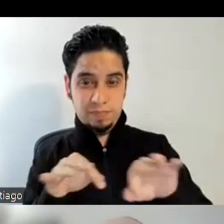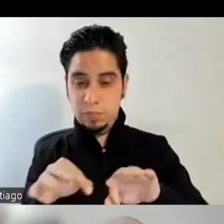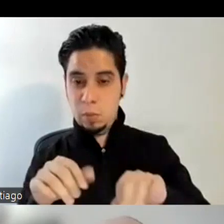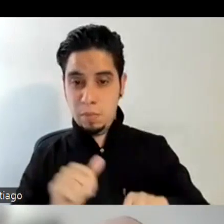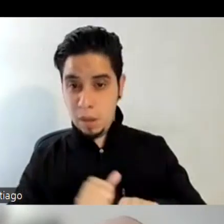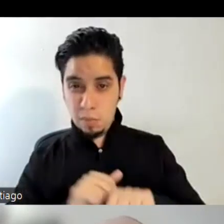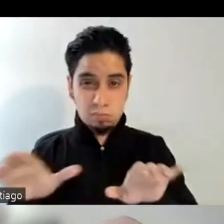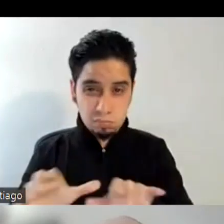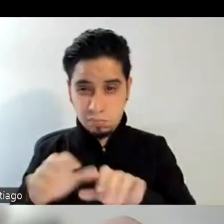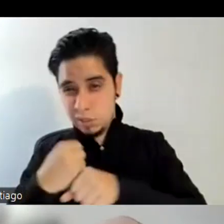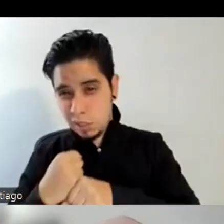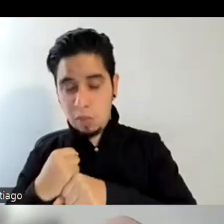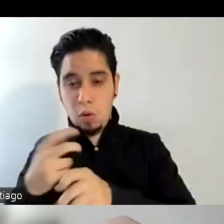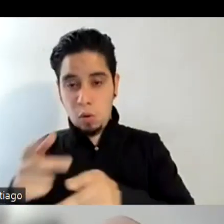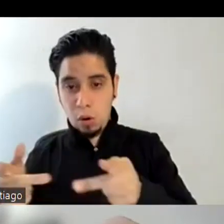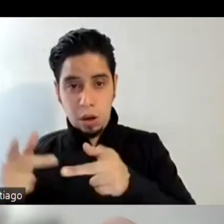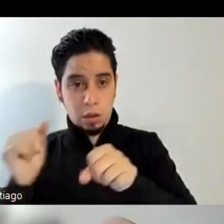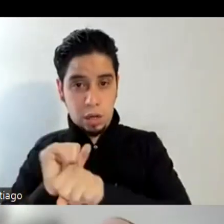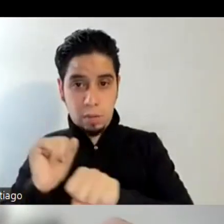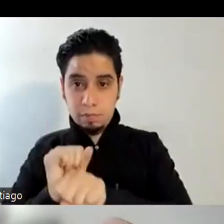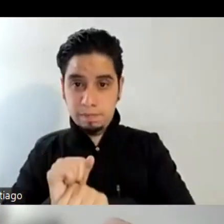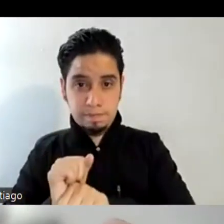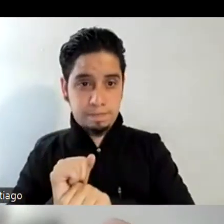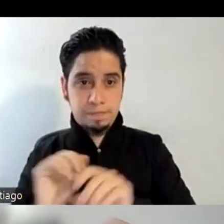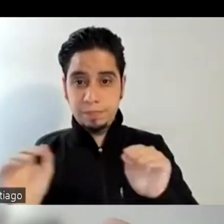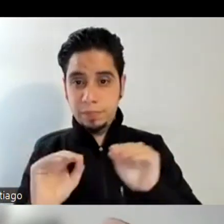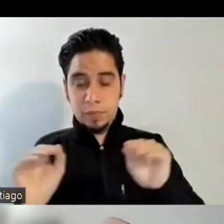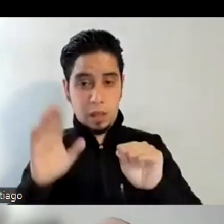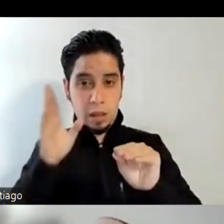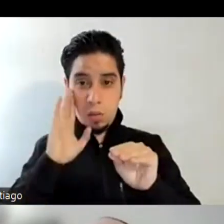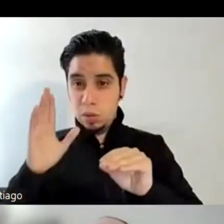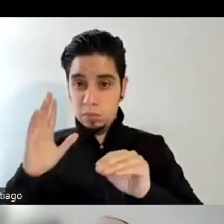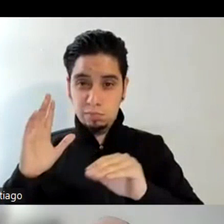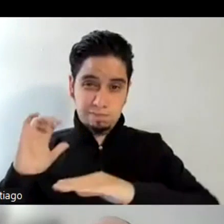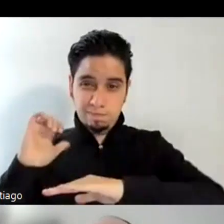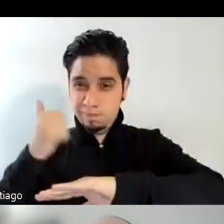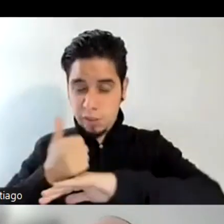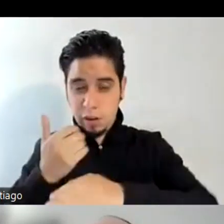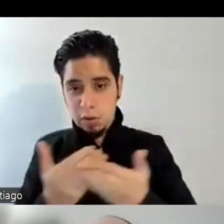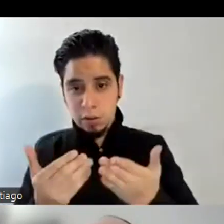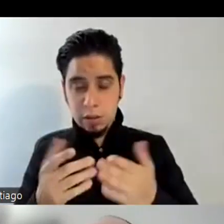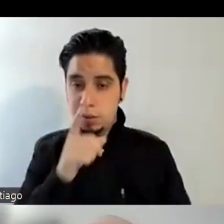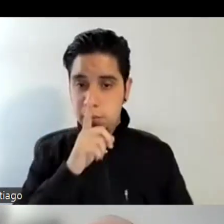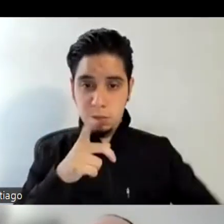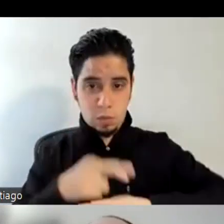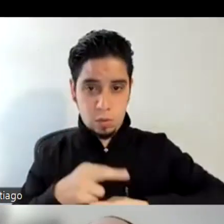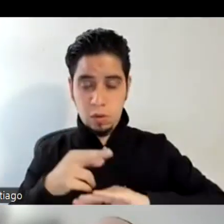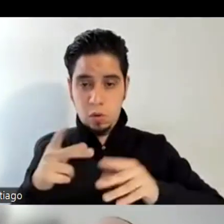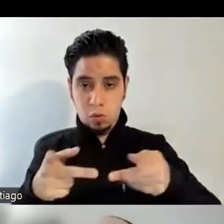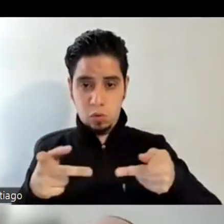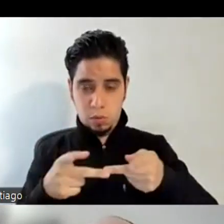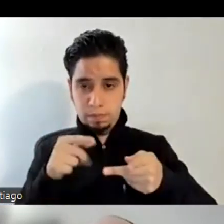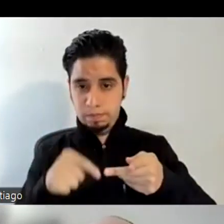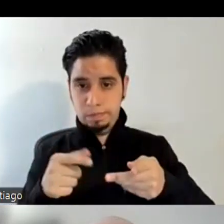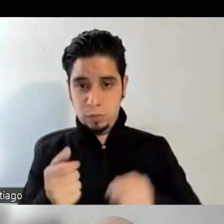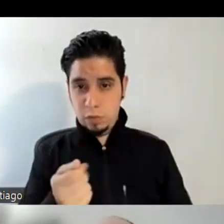autogestándose, creándose un lugar de trabajo. O sea, nadie va a venir a darnos... O sea, la realidad de Puerto Rico es que es un lugar donde muy